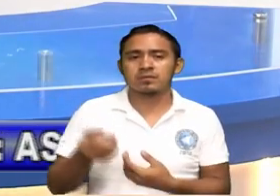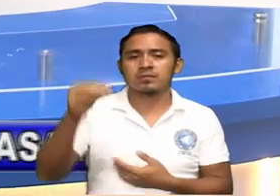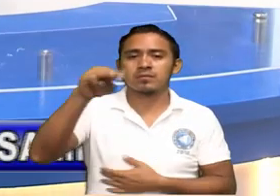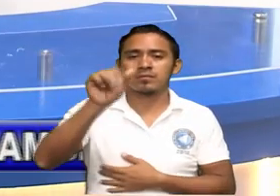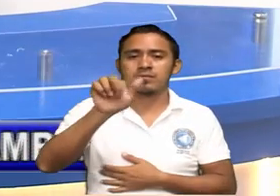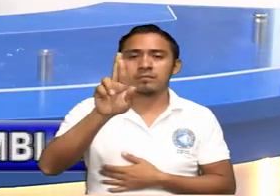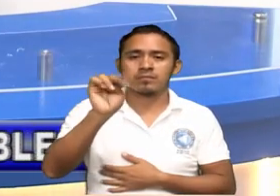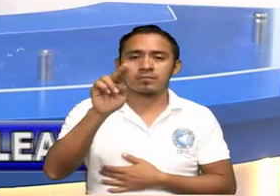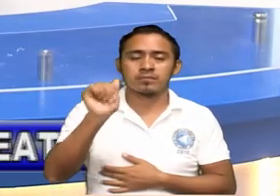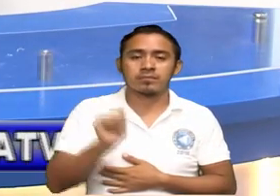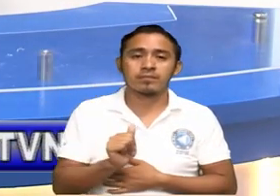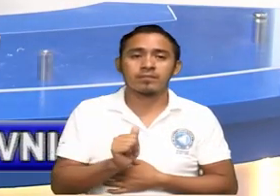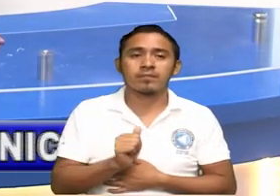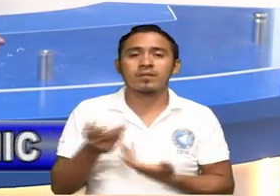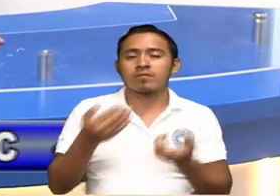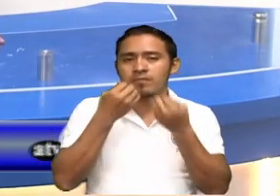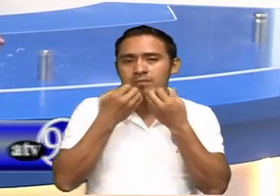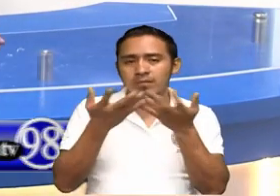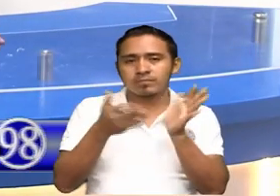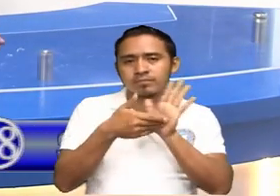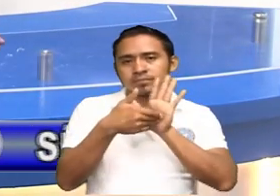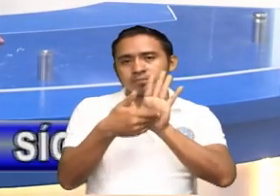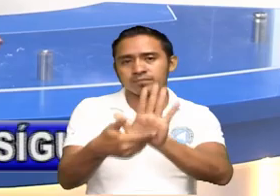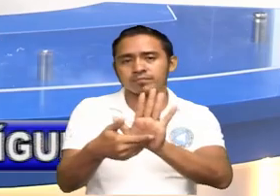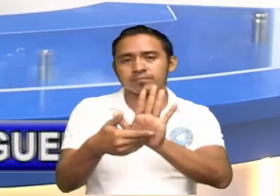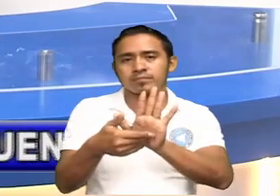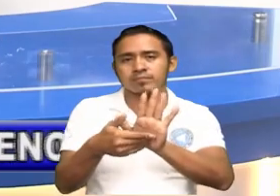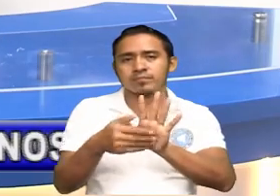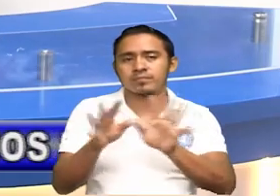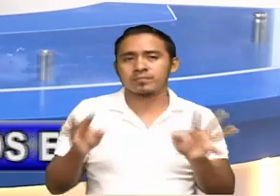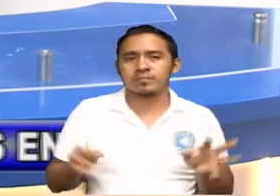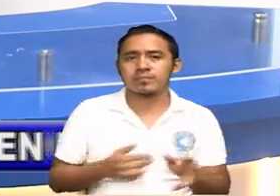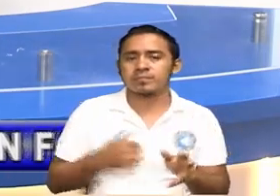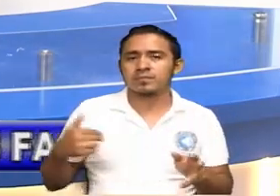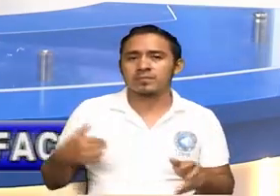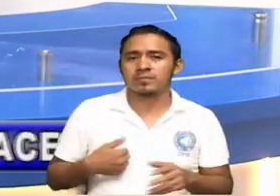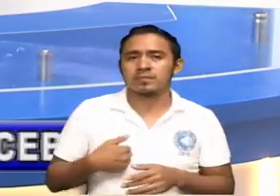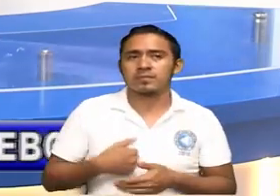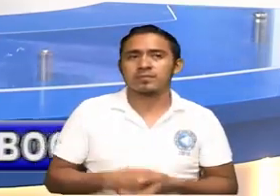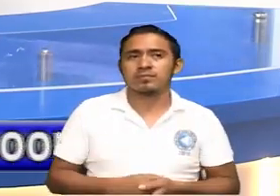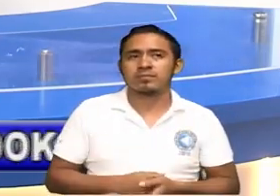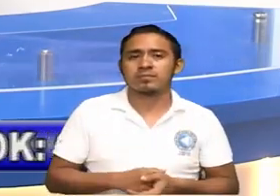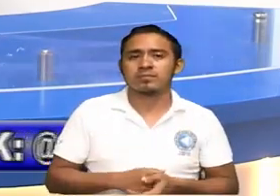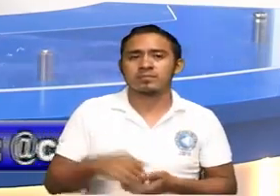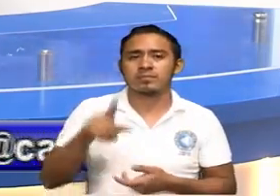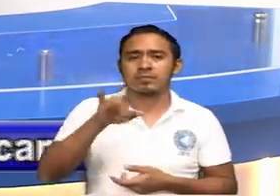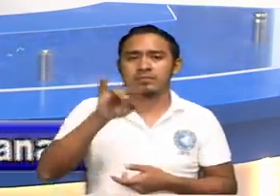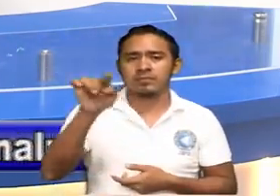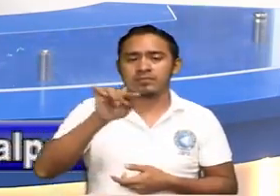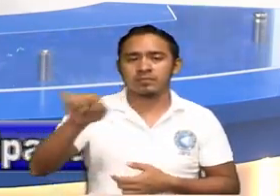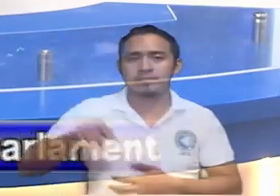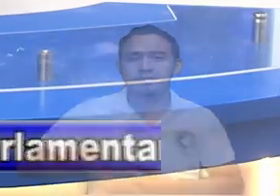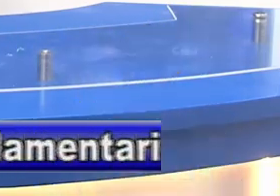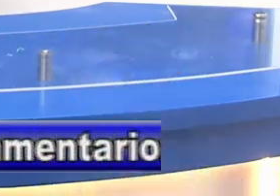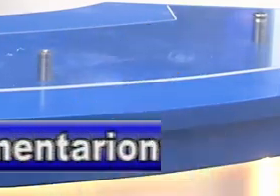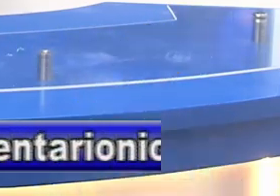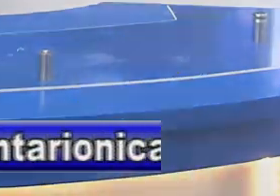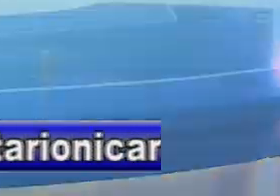Recursos Naturales. A continuación les dejamos completo un reporte que nos ha preparado nuestra compañera de labores, Liz Escoto.